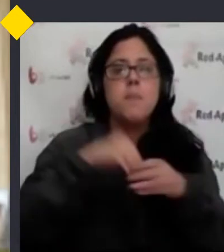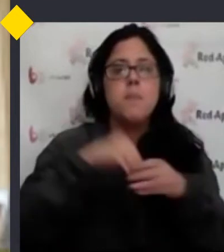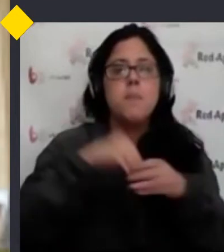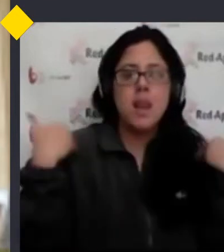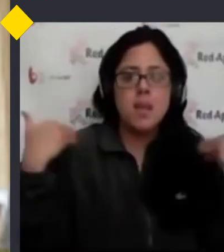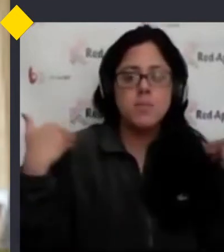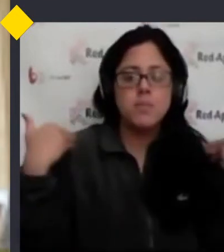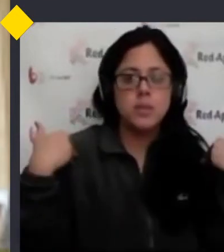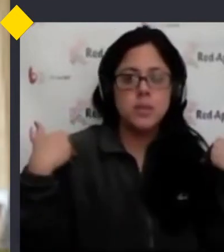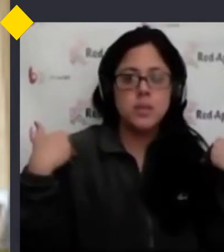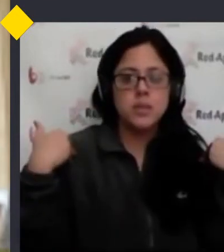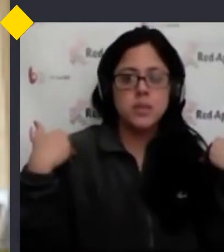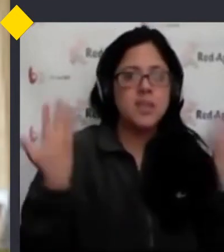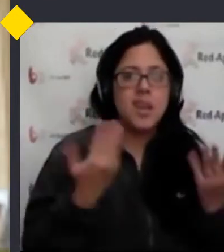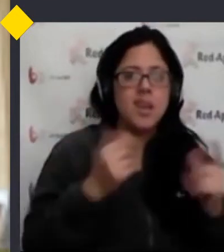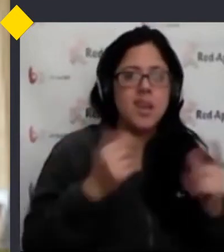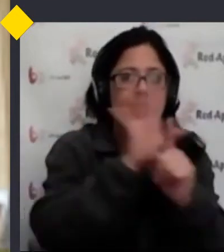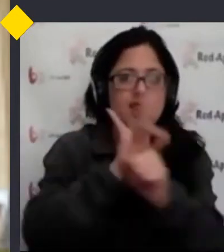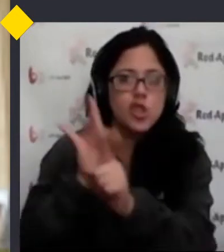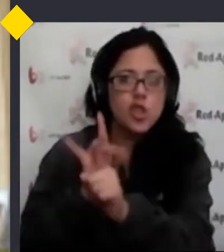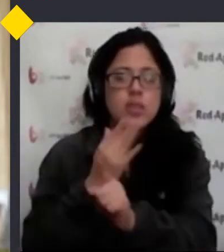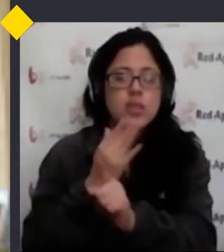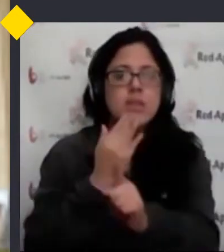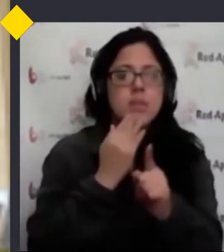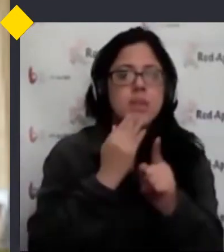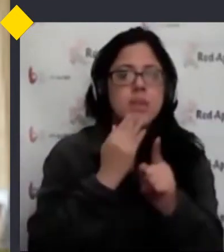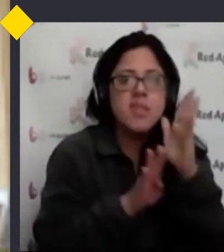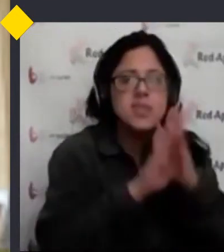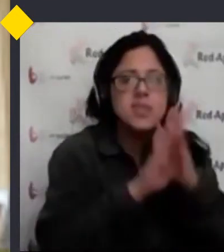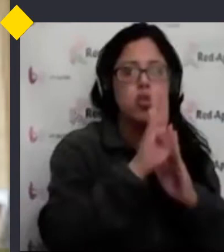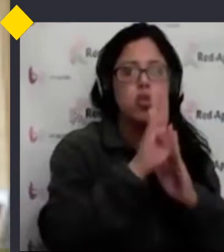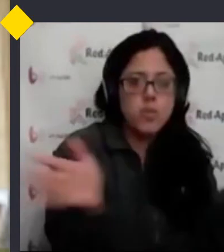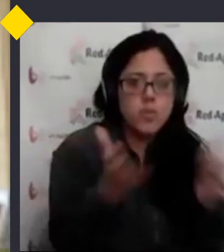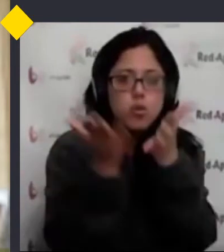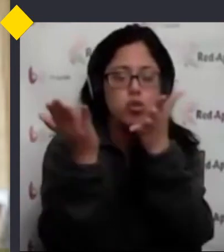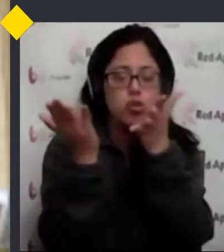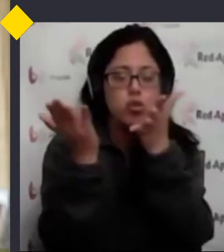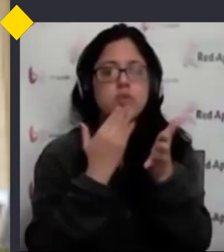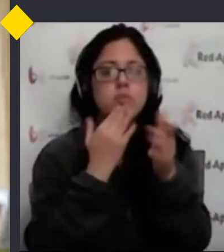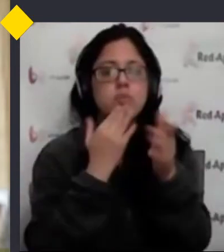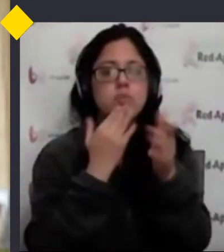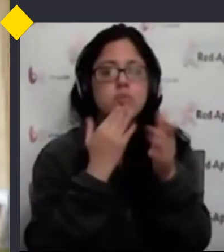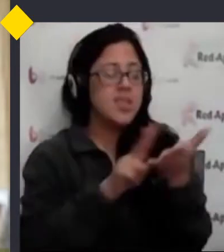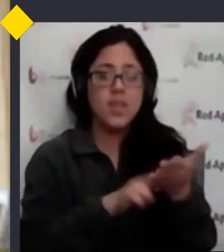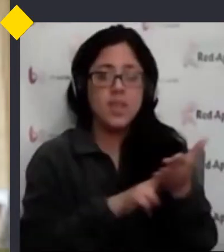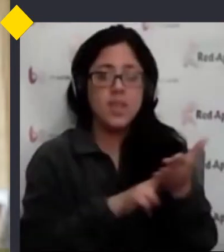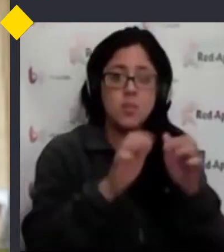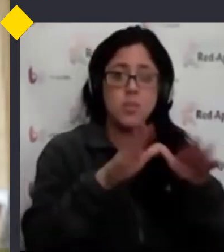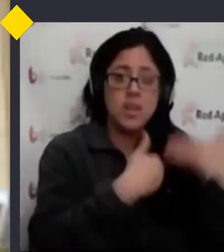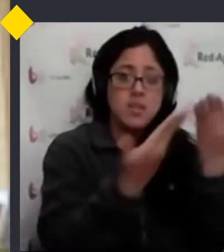de reclutamiento, las prácticas de desarrollo, de promociones, y donde realmente también se les dé una